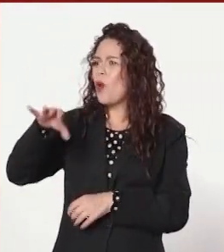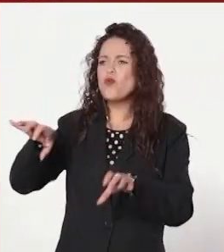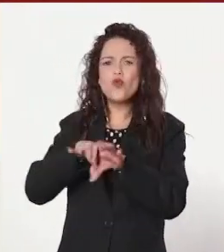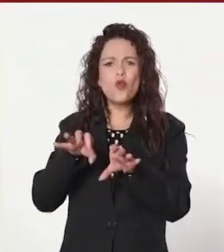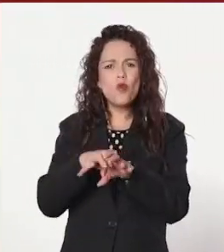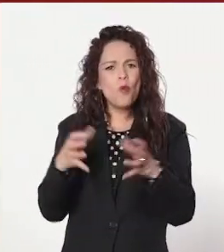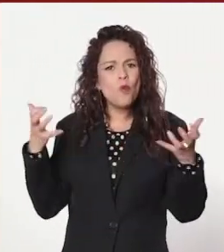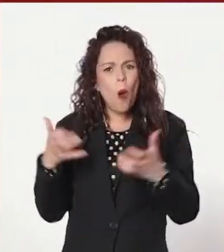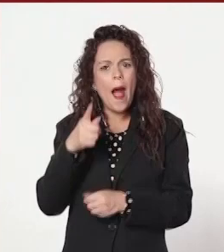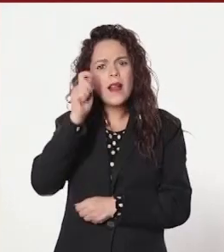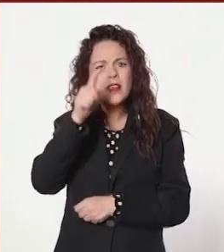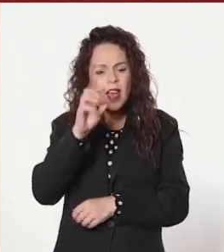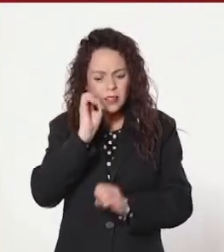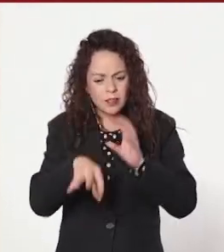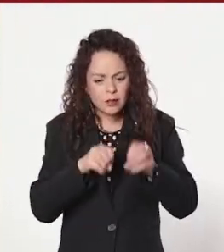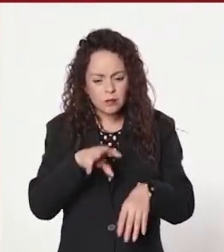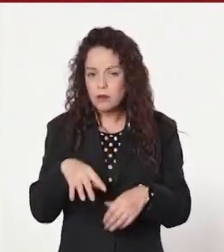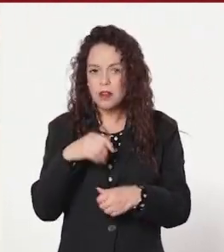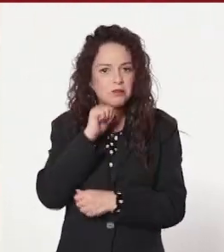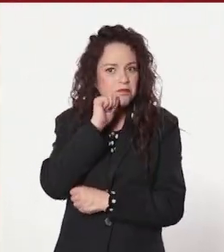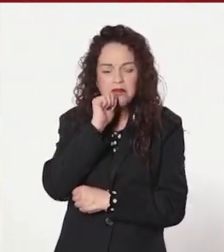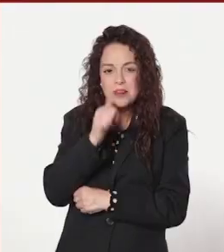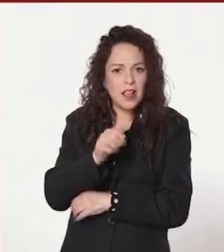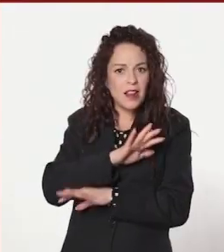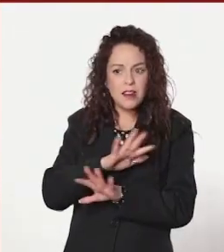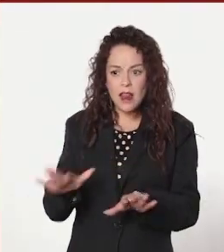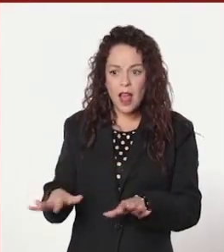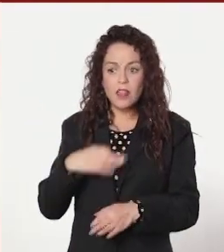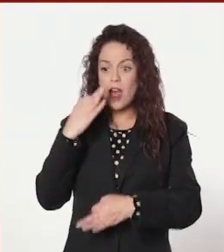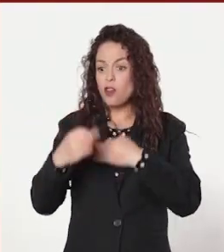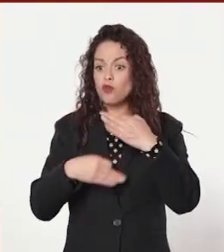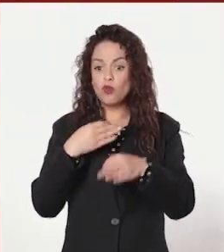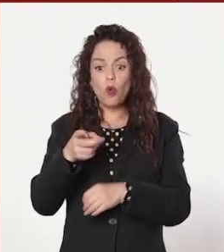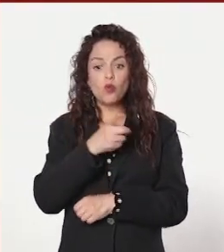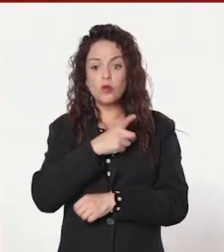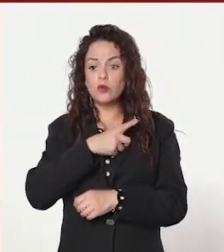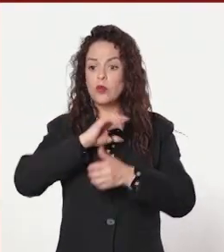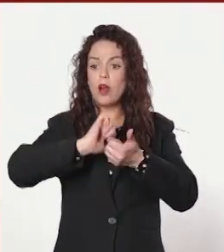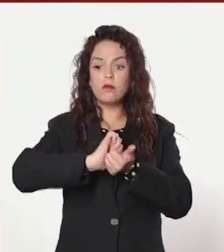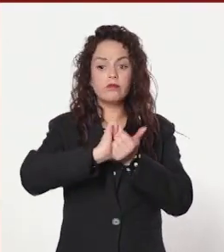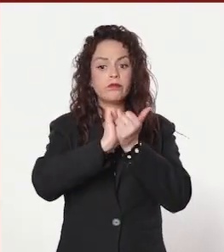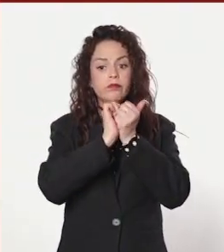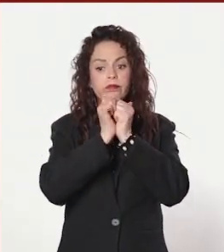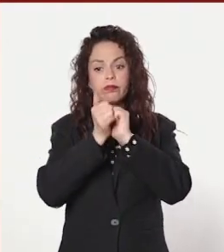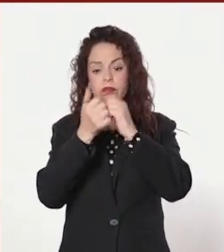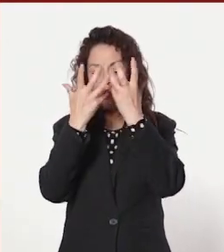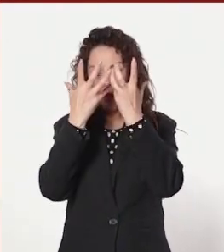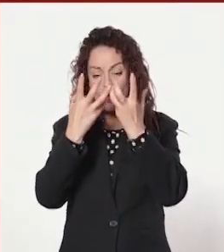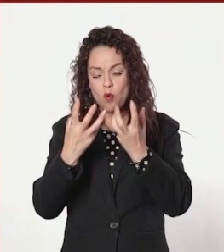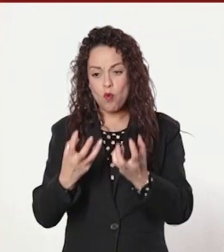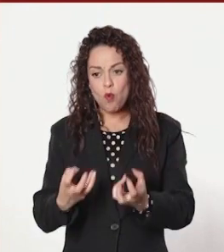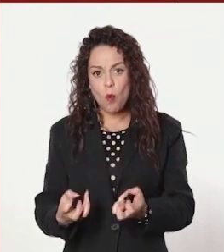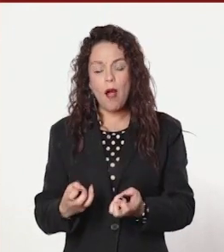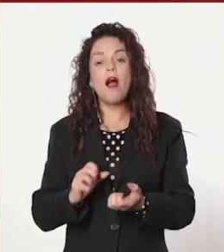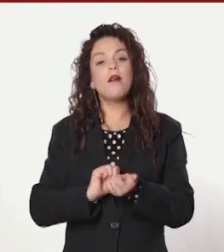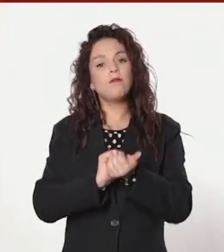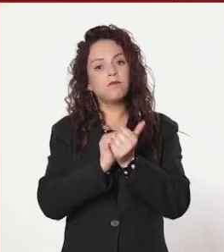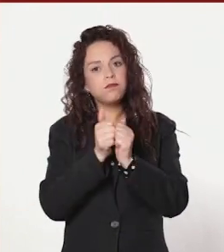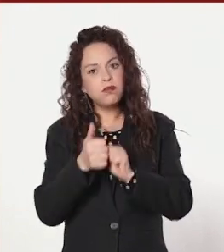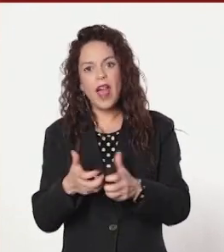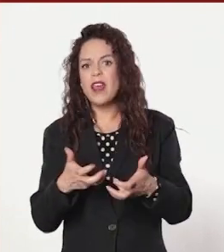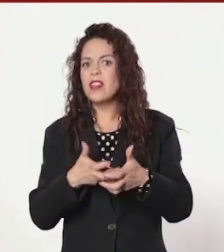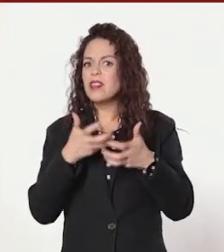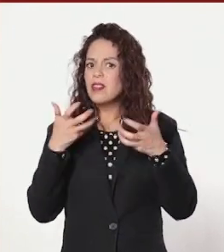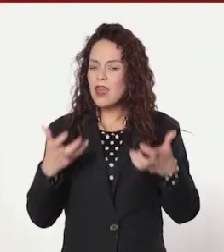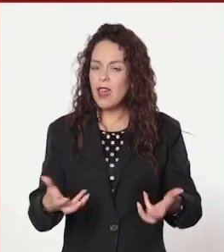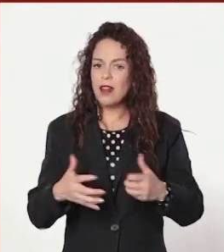echas para que se convierte? No, nada. O sea, todos los residuos se vuelven vuelven a convertirse en tierra, ¿no?